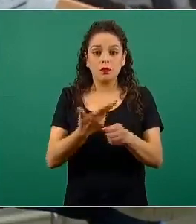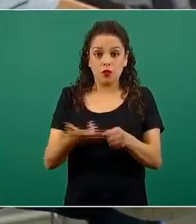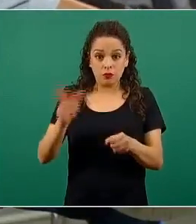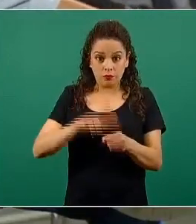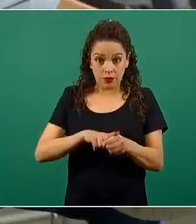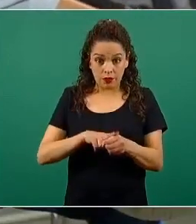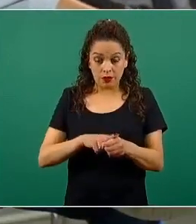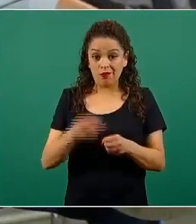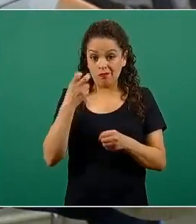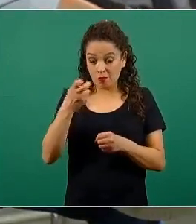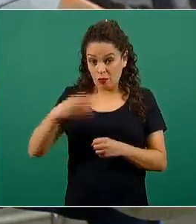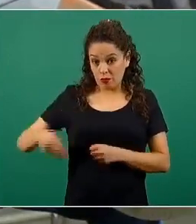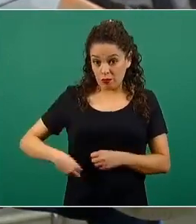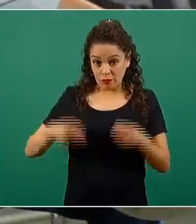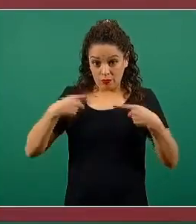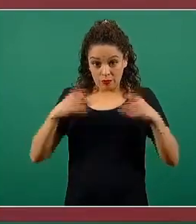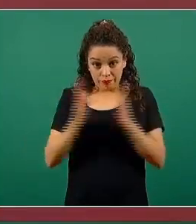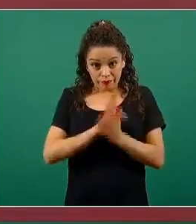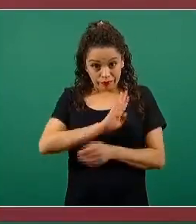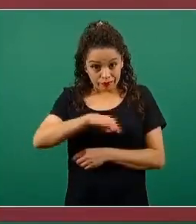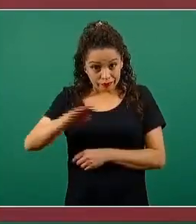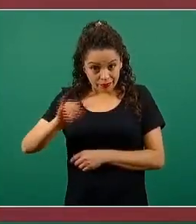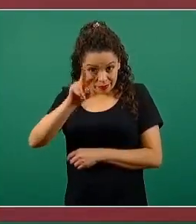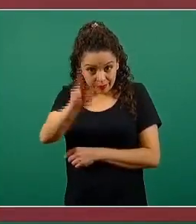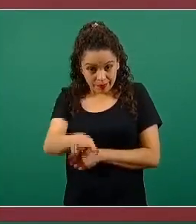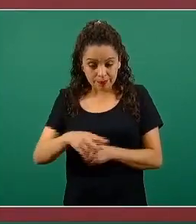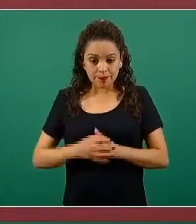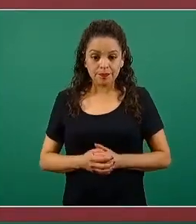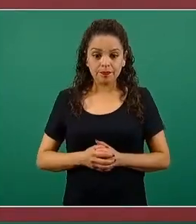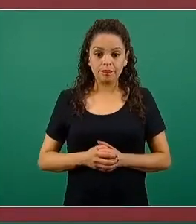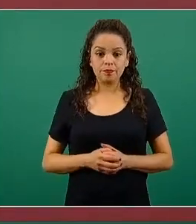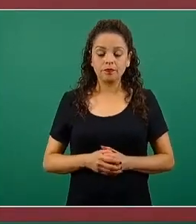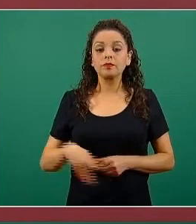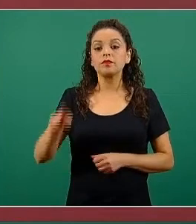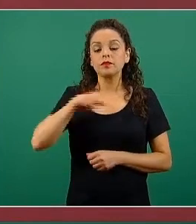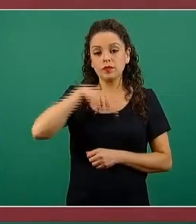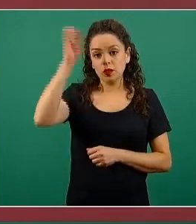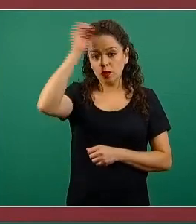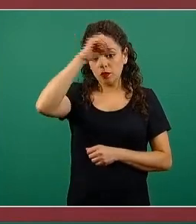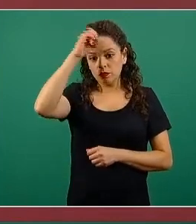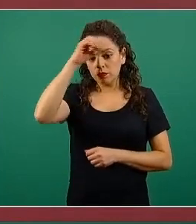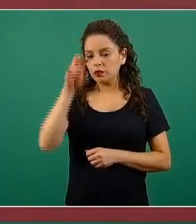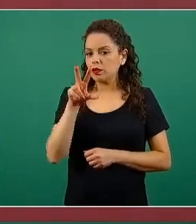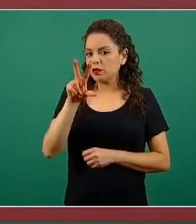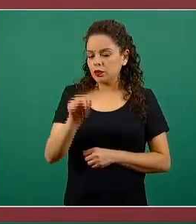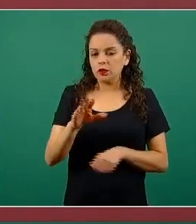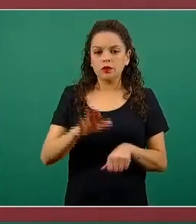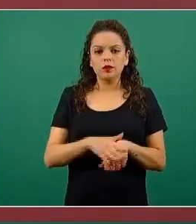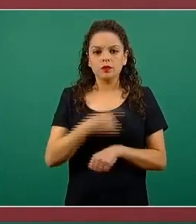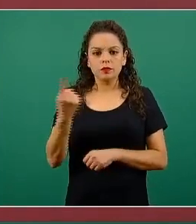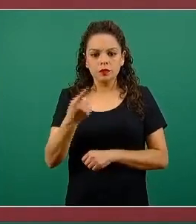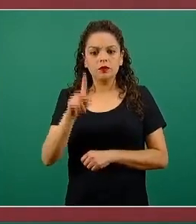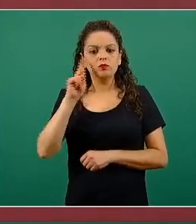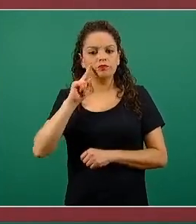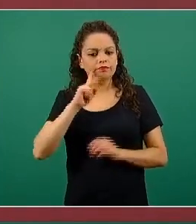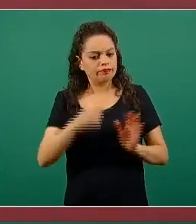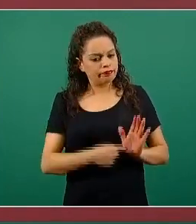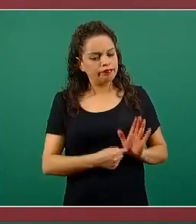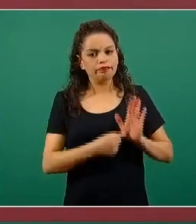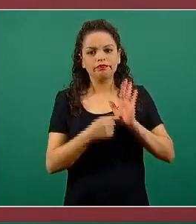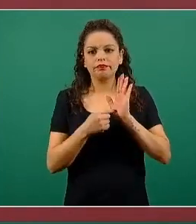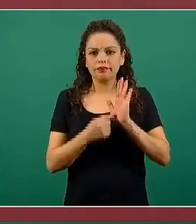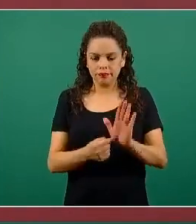eso? En términos netos considero que no, y la evidencia está a la vista y es